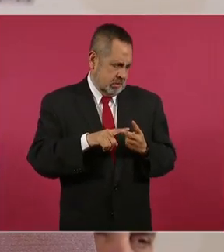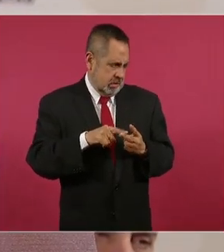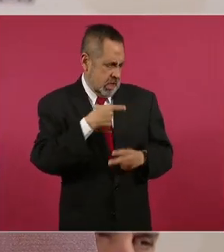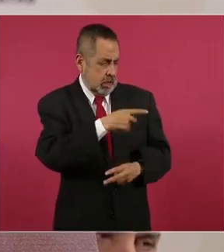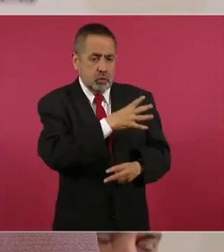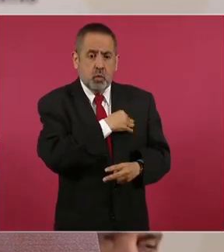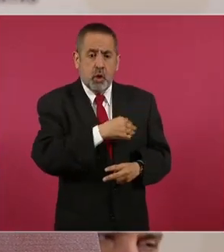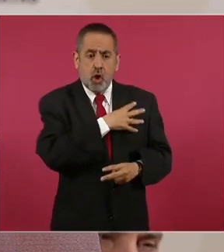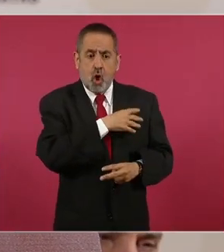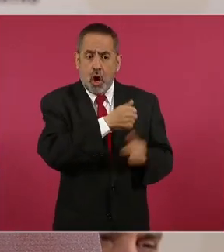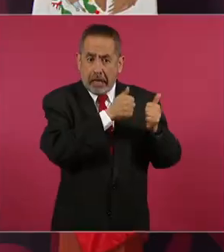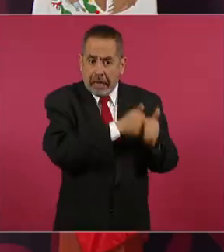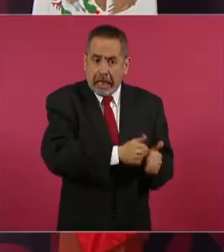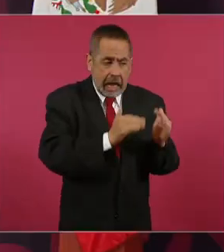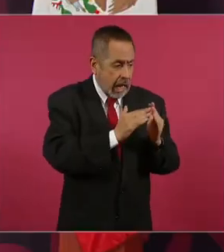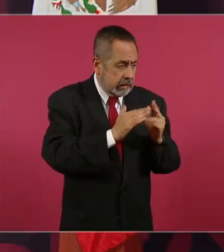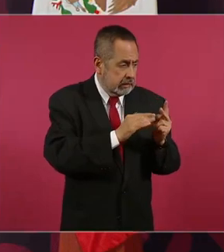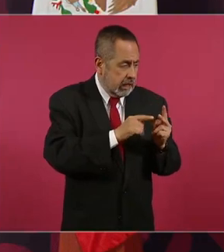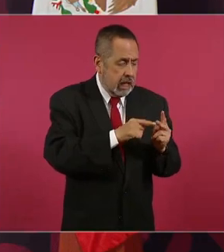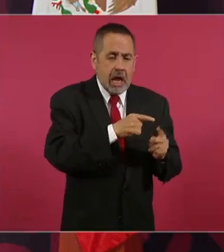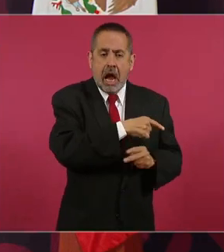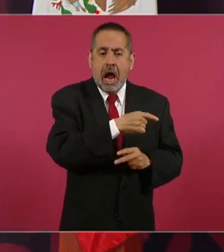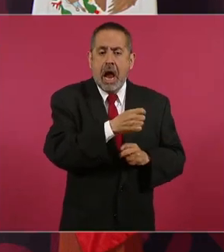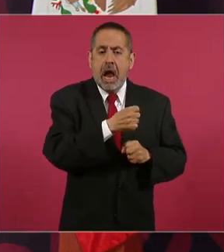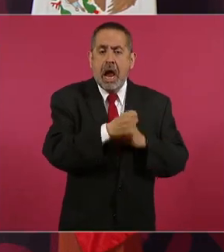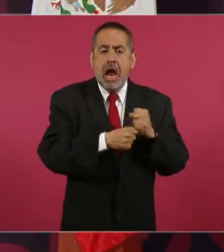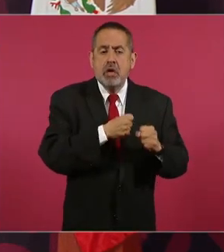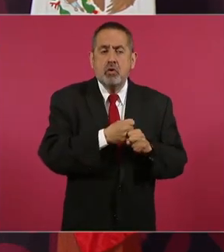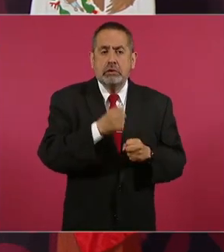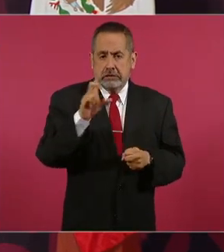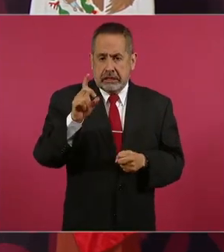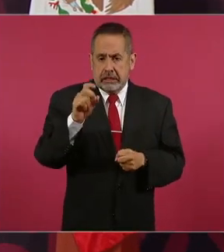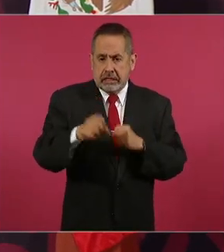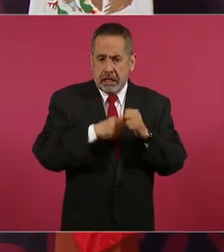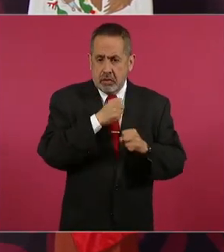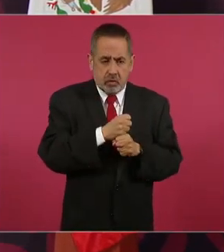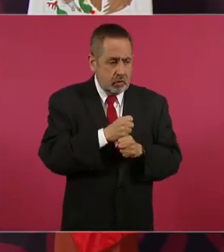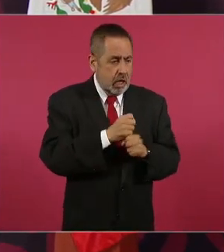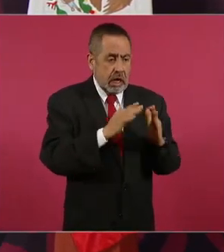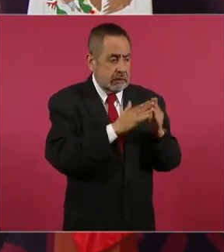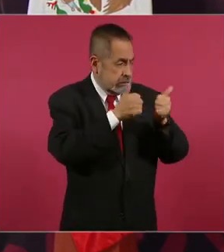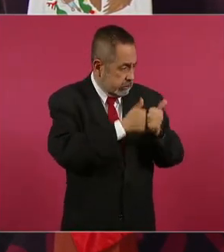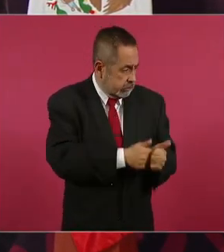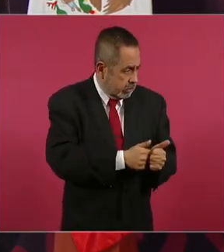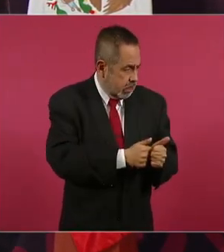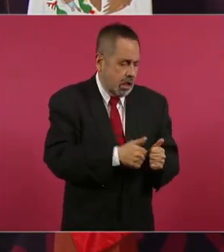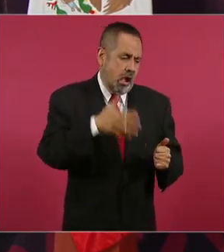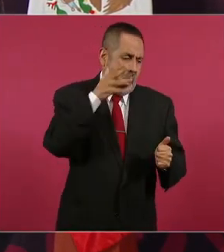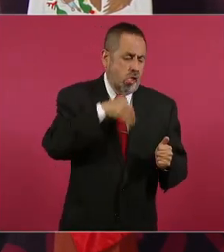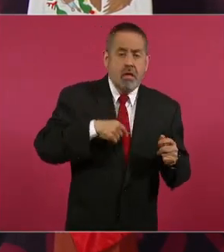un hijo que ya había cumplido 30 años y no se iba de la casa.